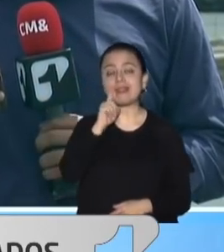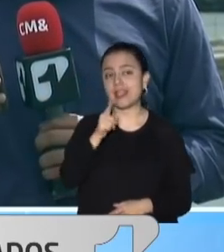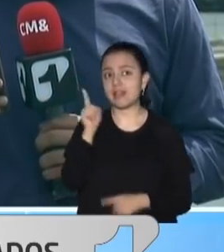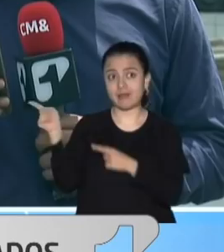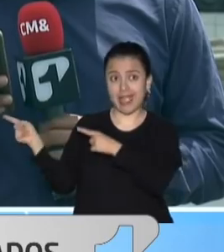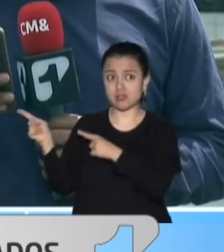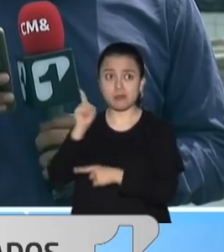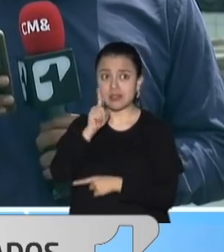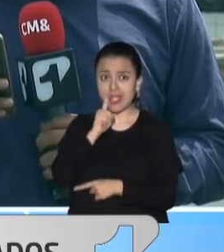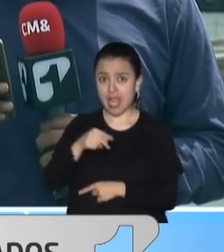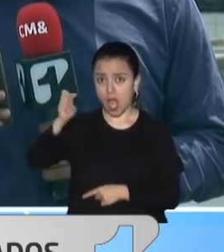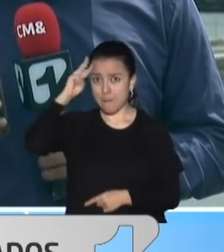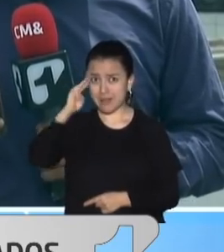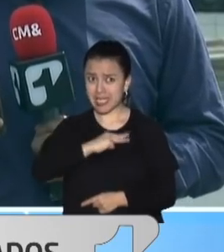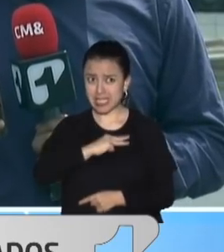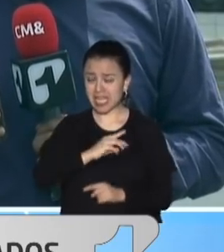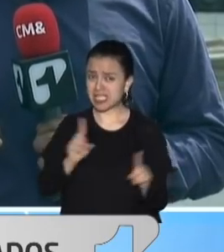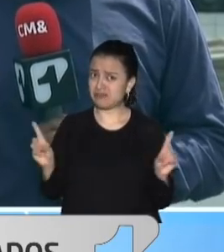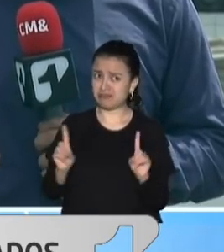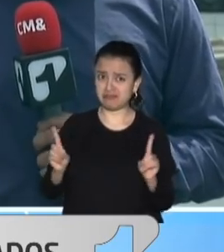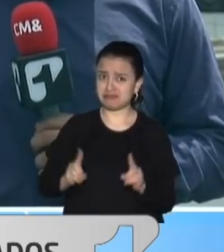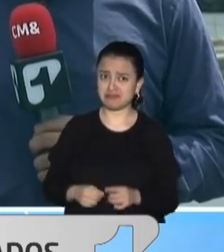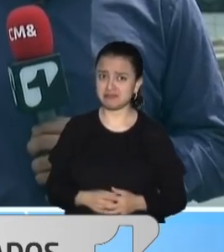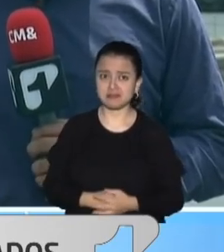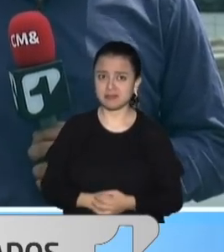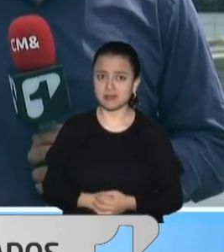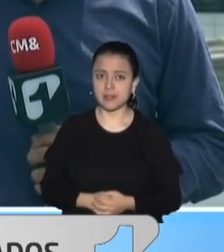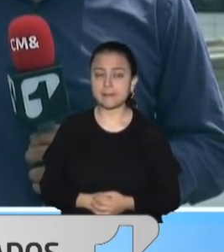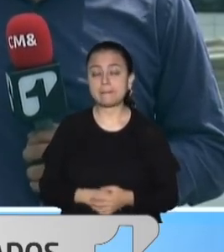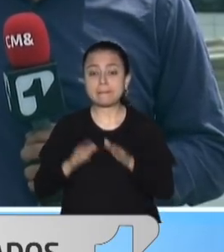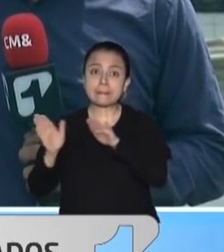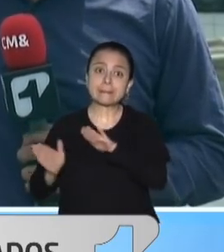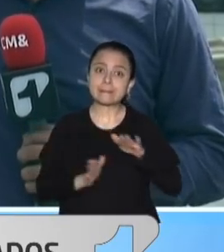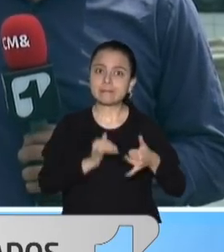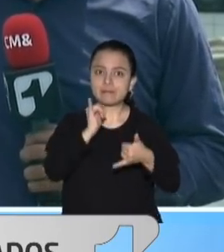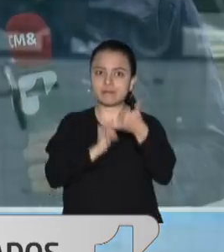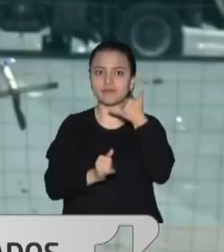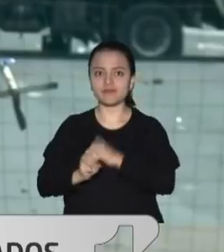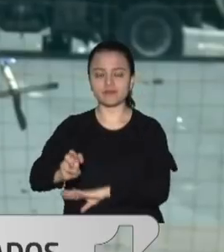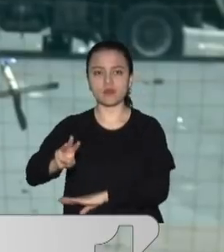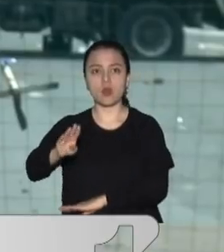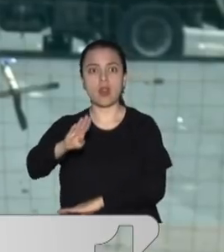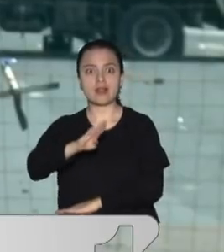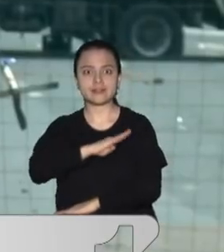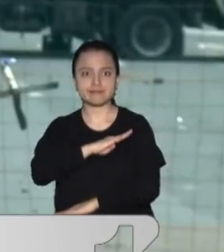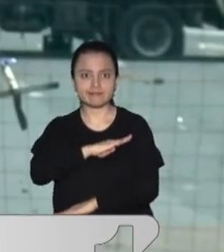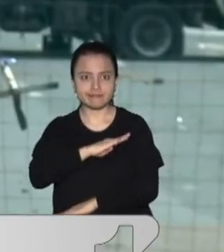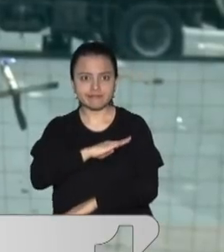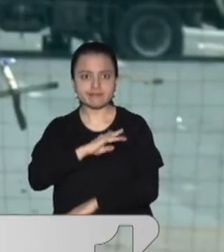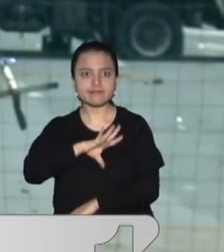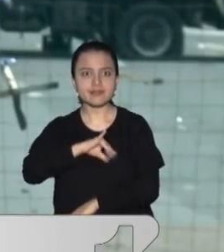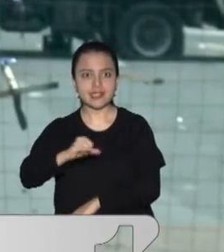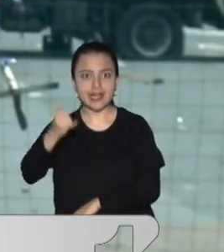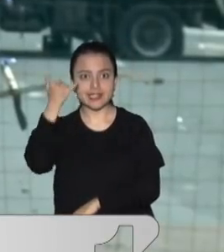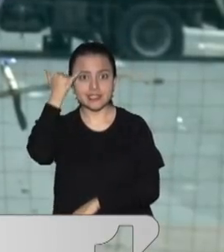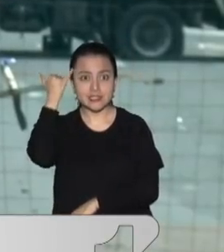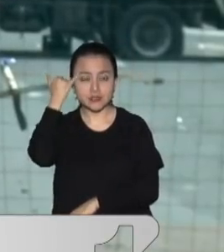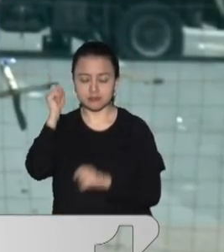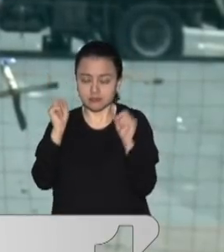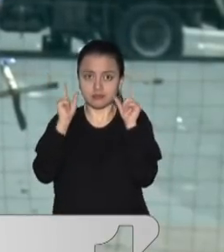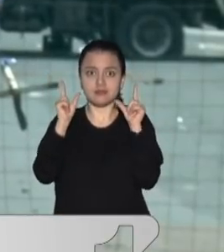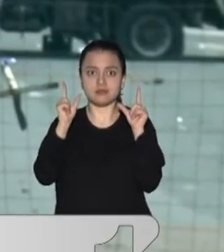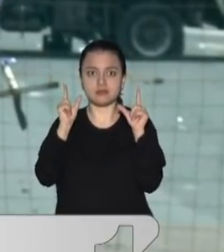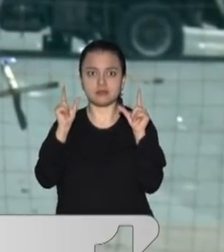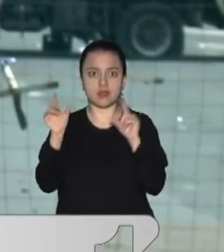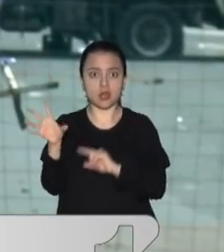gobernadora del Valle, Clara Luz Roldán. Y finalmente, esta mañana, el alcalde de Cali, Jorge Iván Ospina, sorprendió a toda la ciudadanía